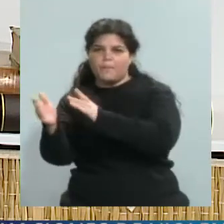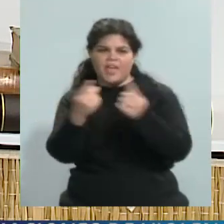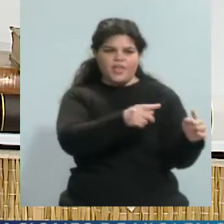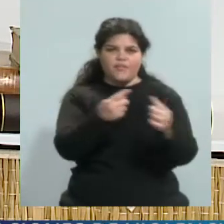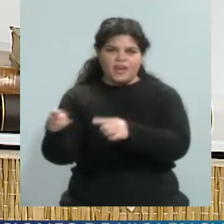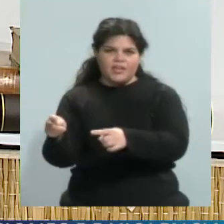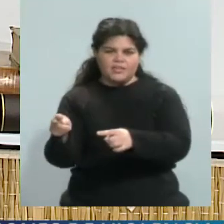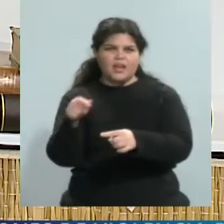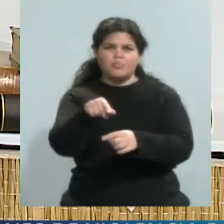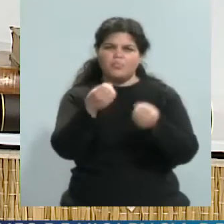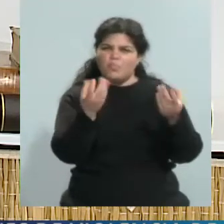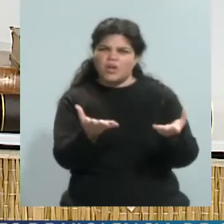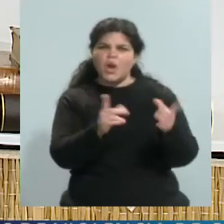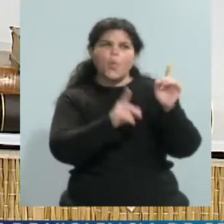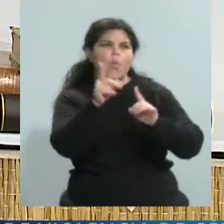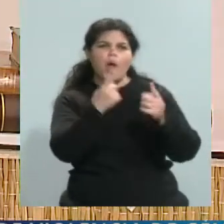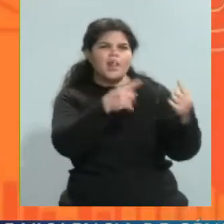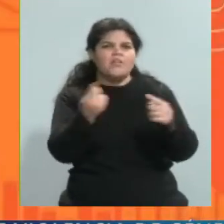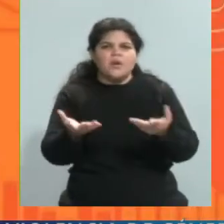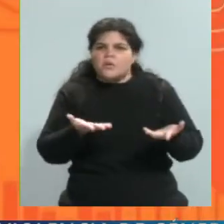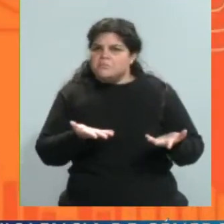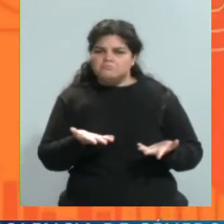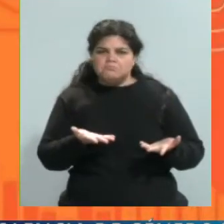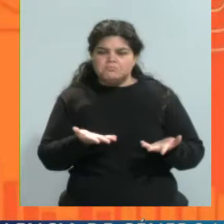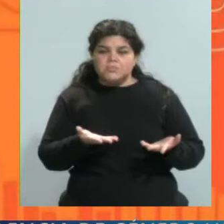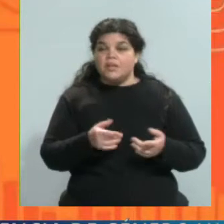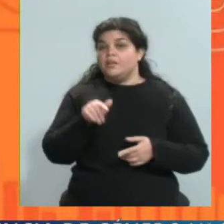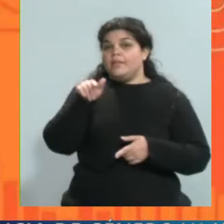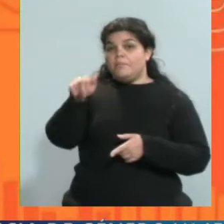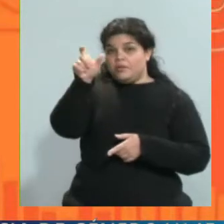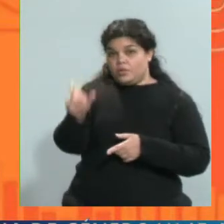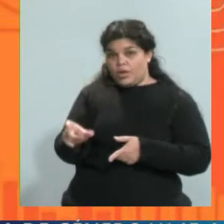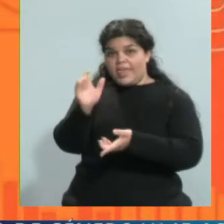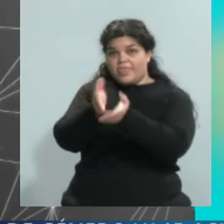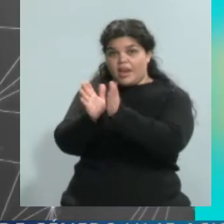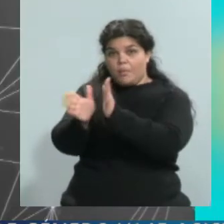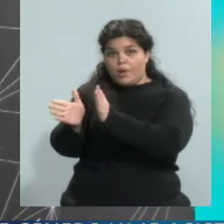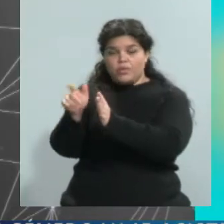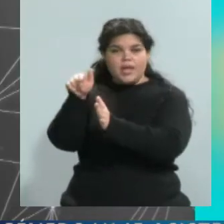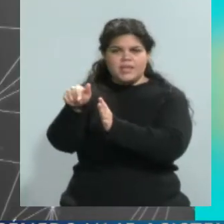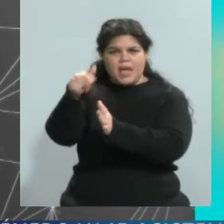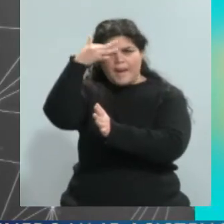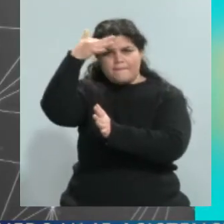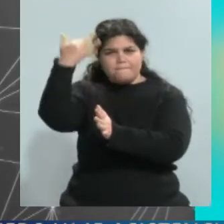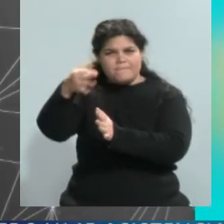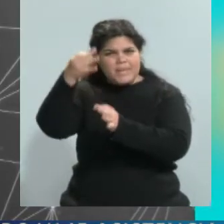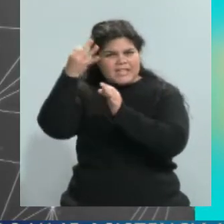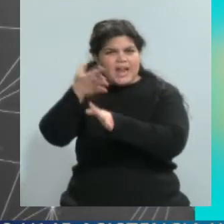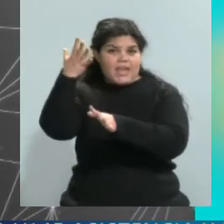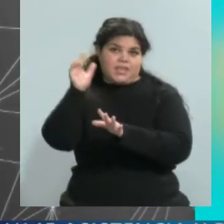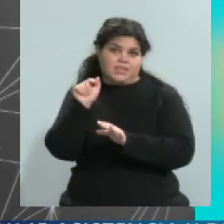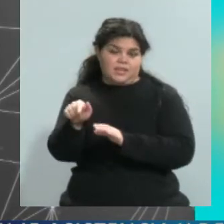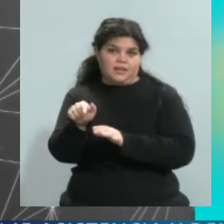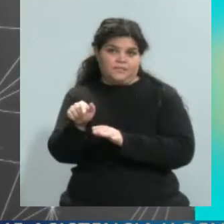¿cuáles son? La diferencia es que el terapeuta es un especialista en el área y eso es, hay